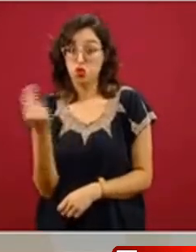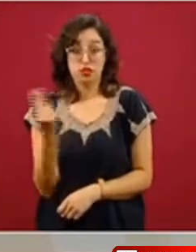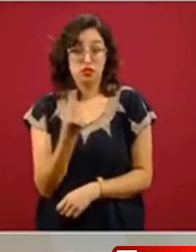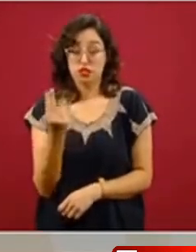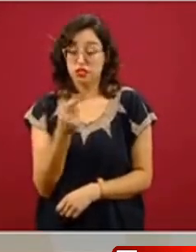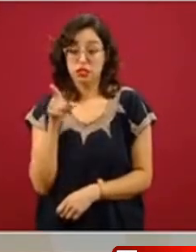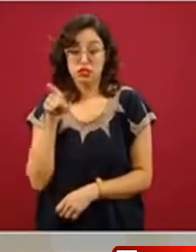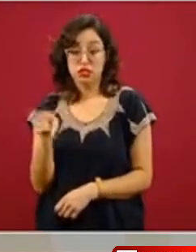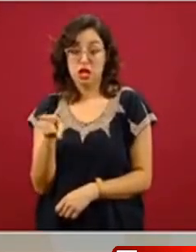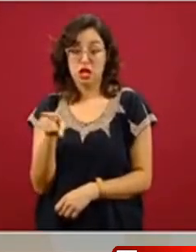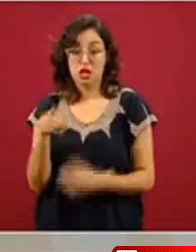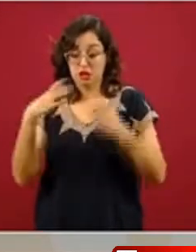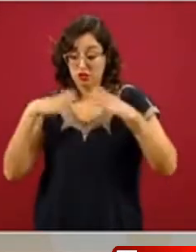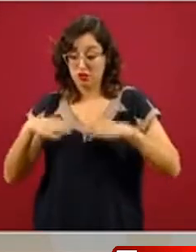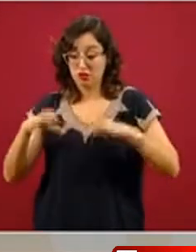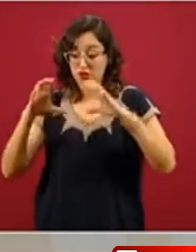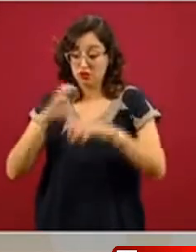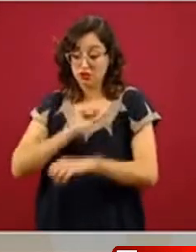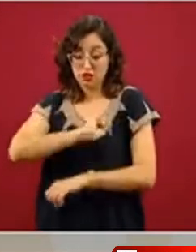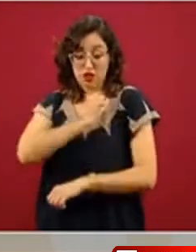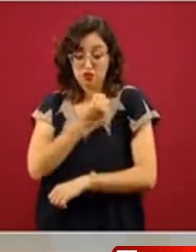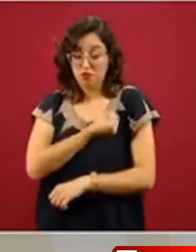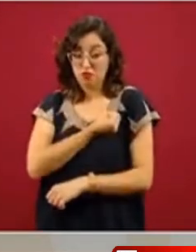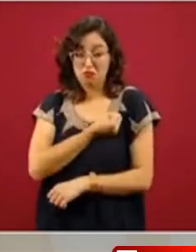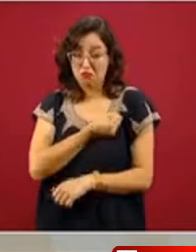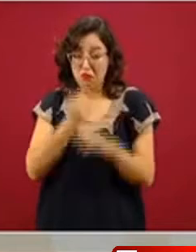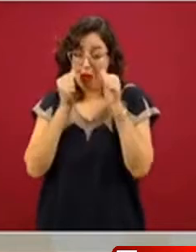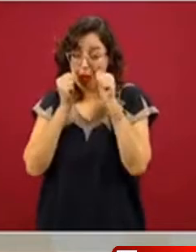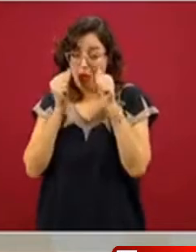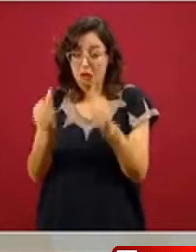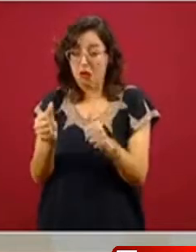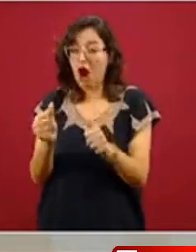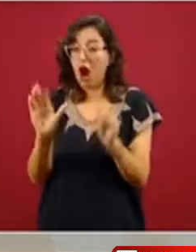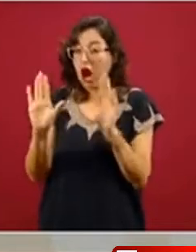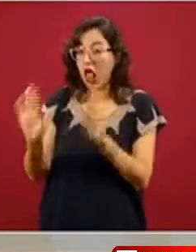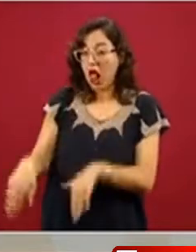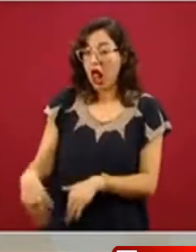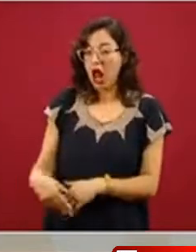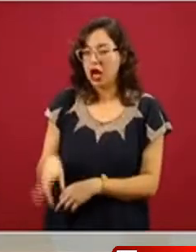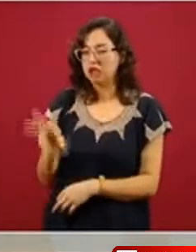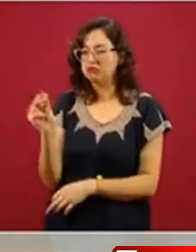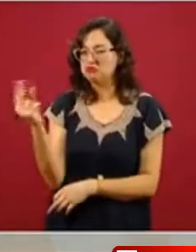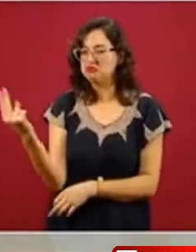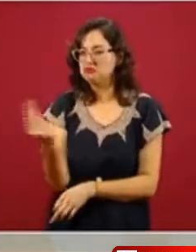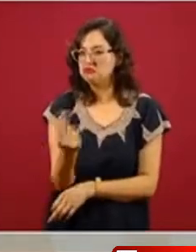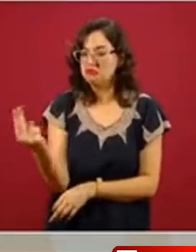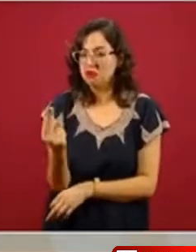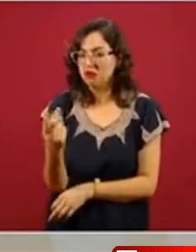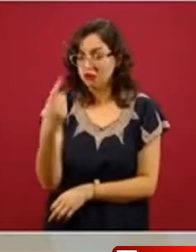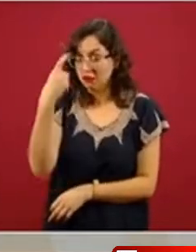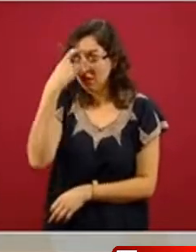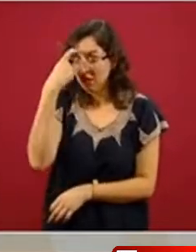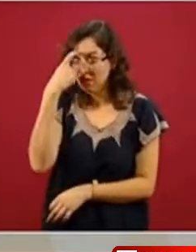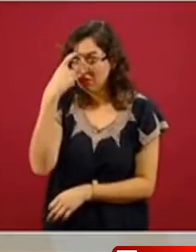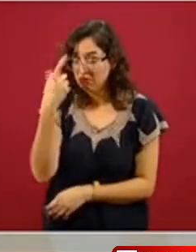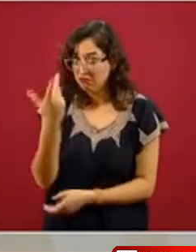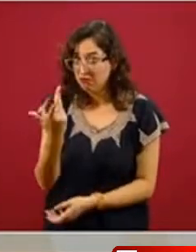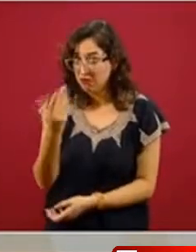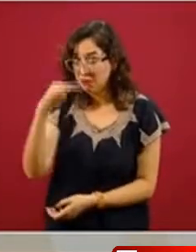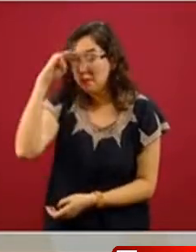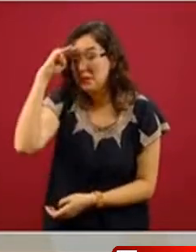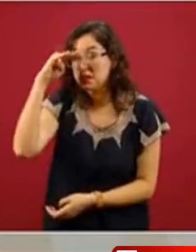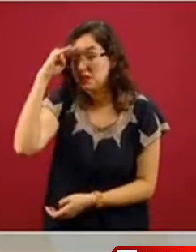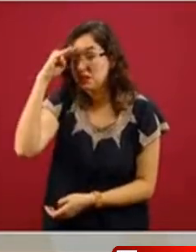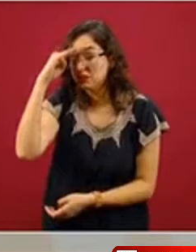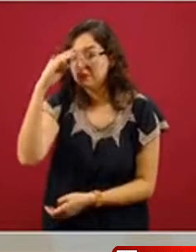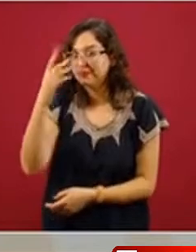proteger su integridad. Creo que sería difícil que alguien en su sano juicio pudiera pensar lo contrario, a menos que tuviera